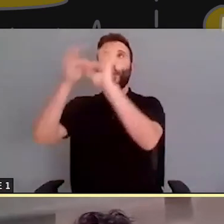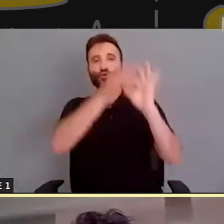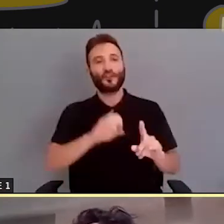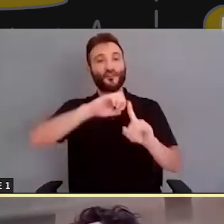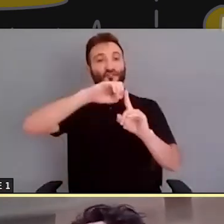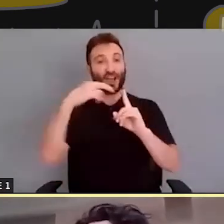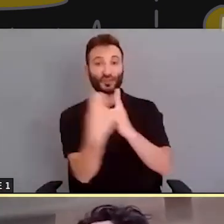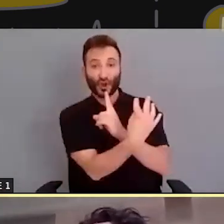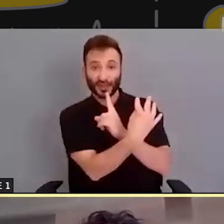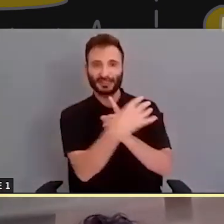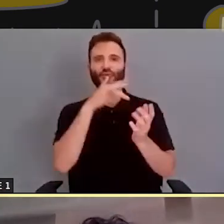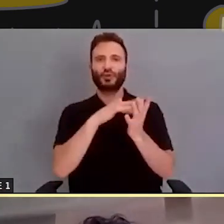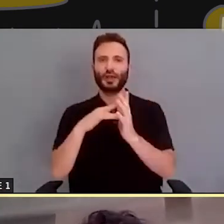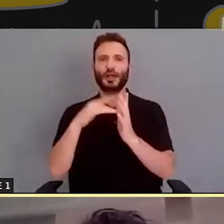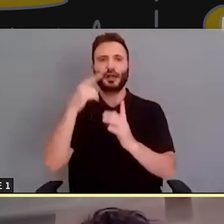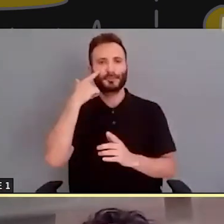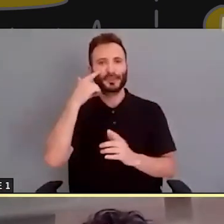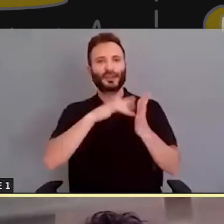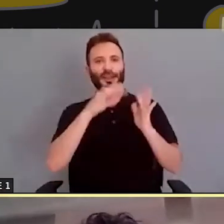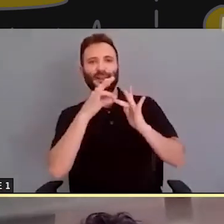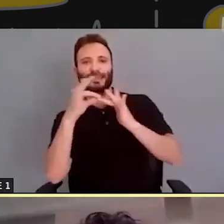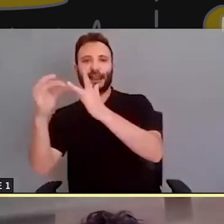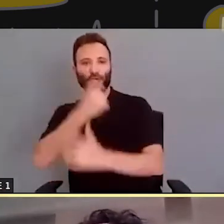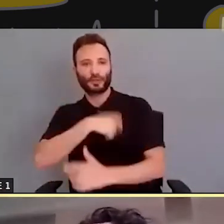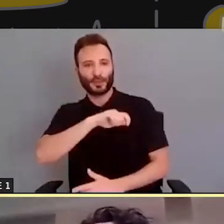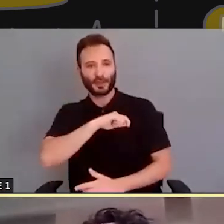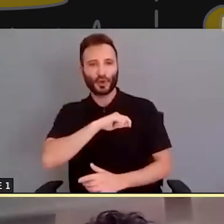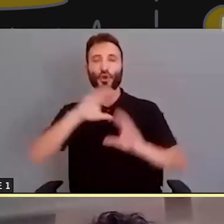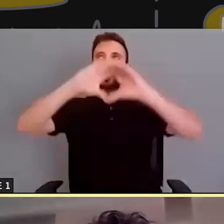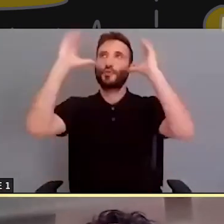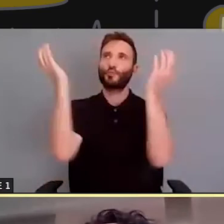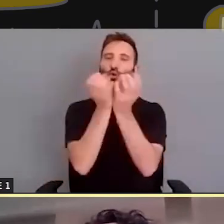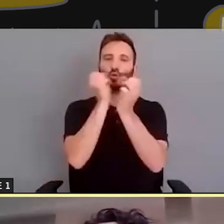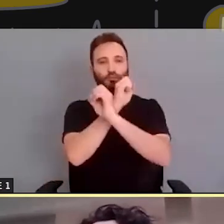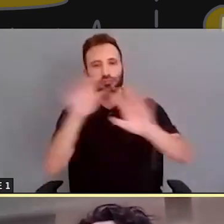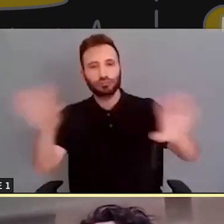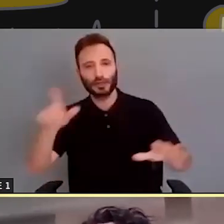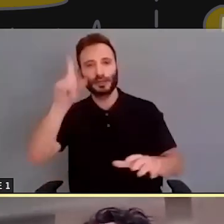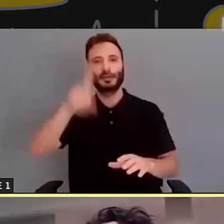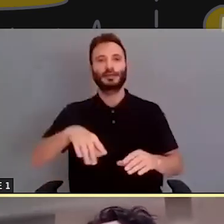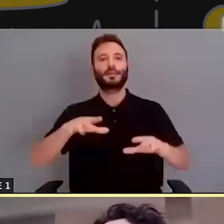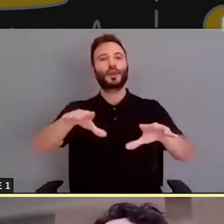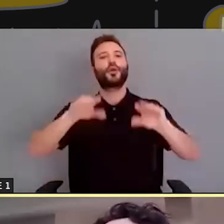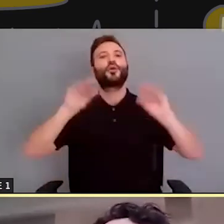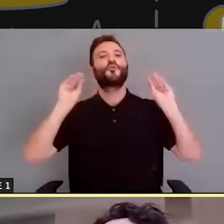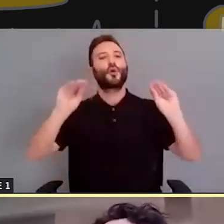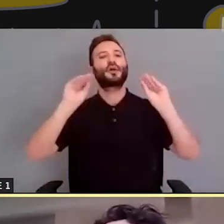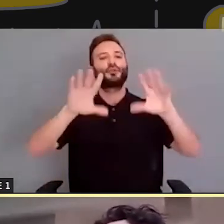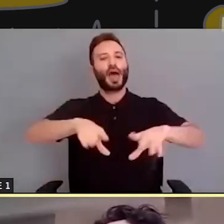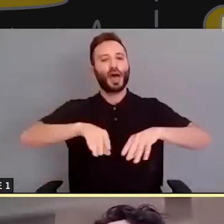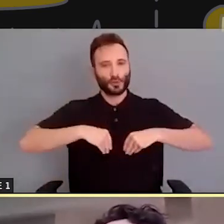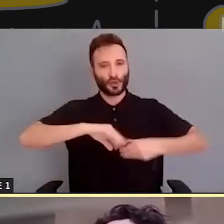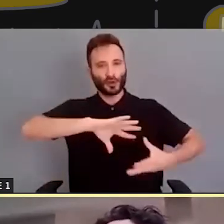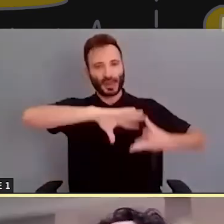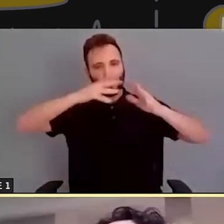caso ha sido el liderazgo español, el alcance internacional, el fomento ahora de esa adopción por parte de los diferentes países,